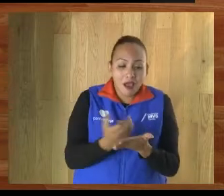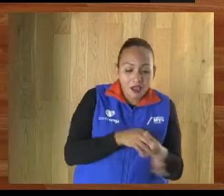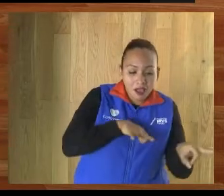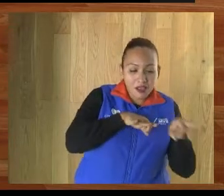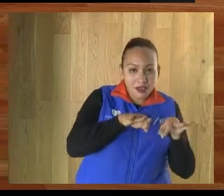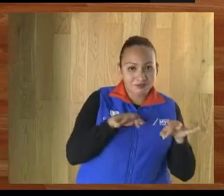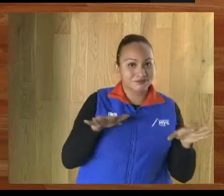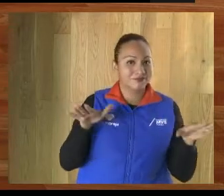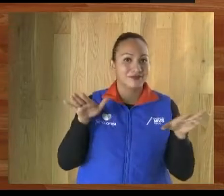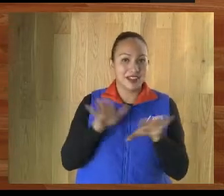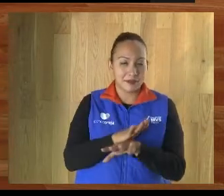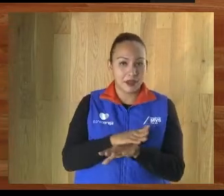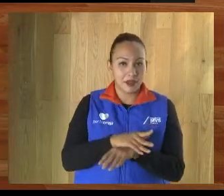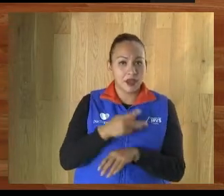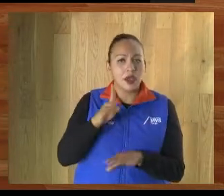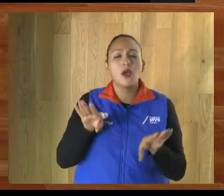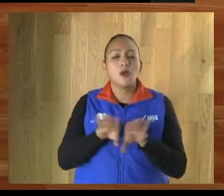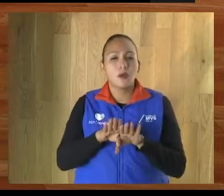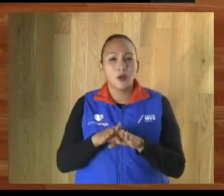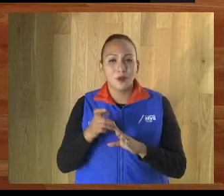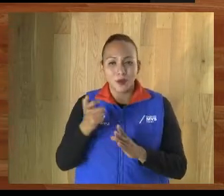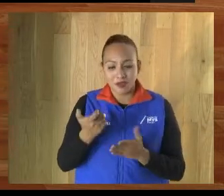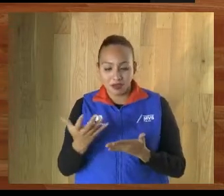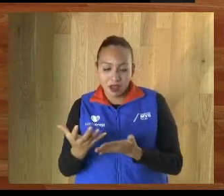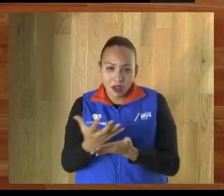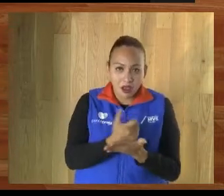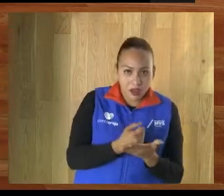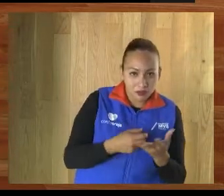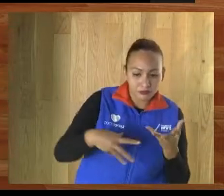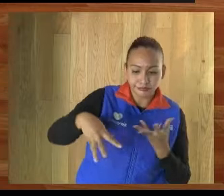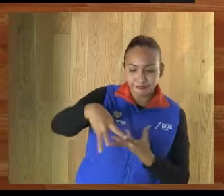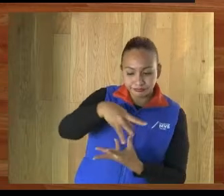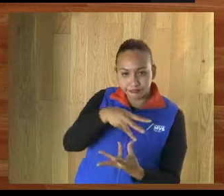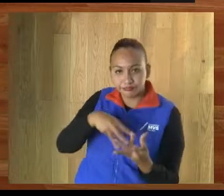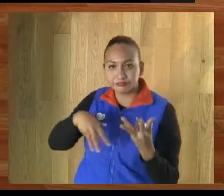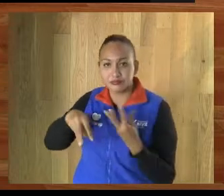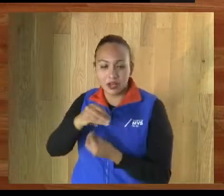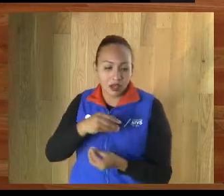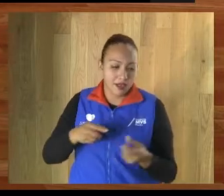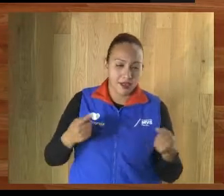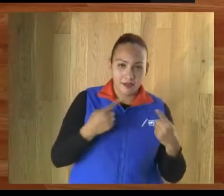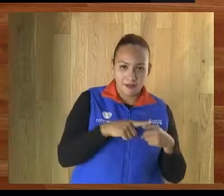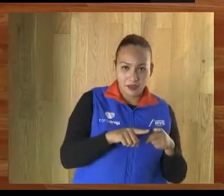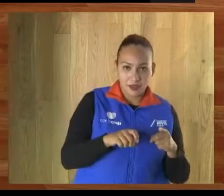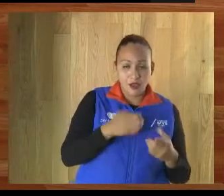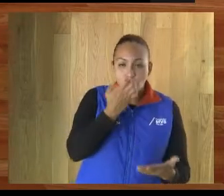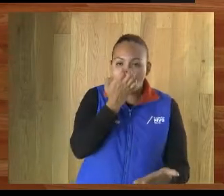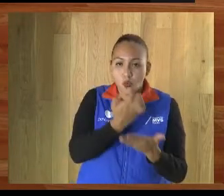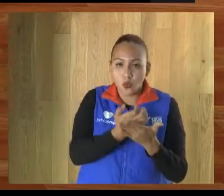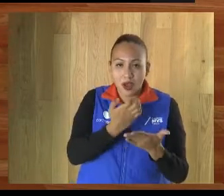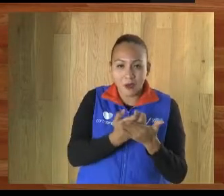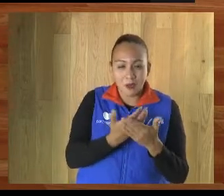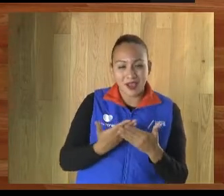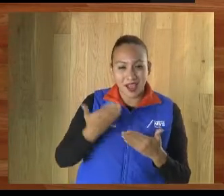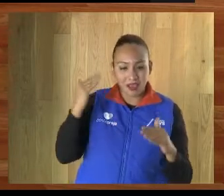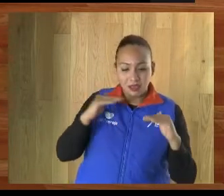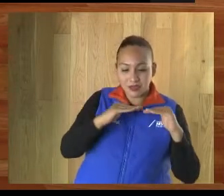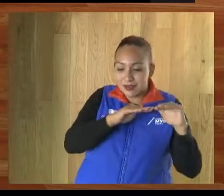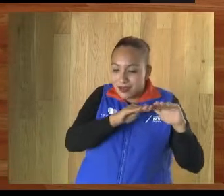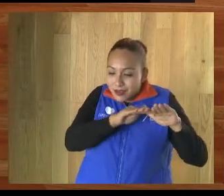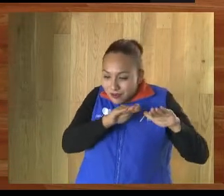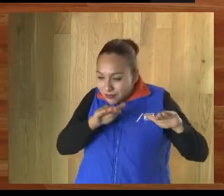economía basada en la circularidad frente a la que estamos actualmente, que es una economía lineal